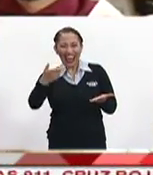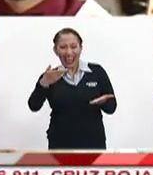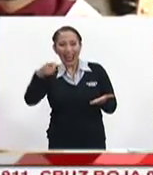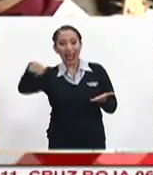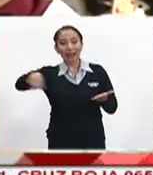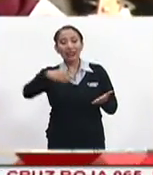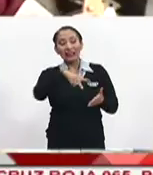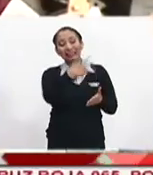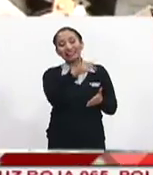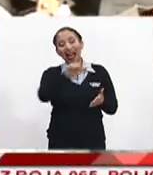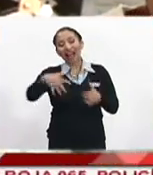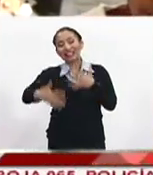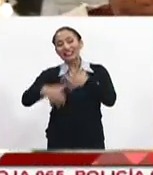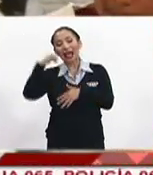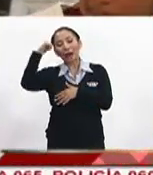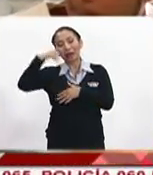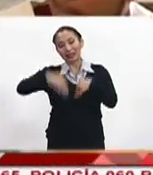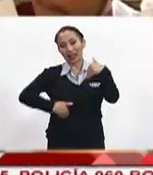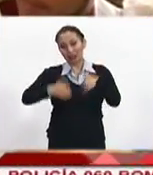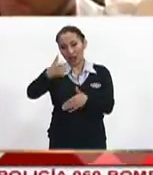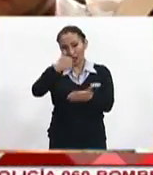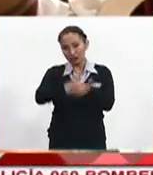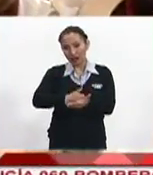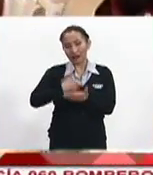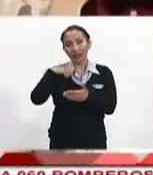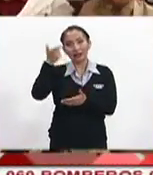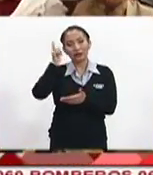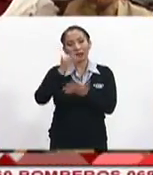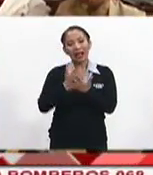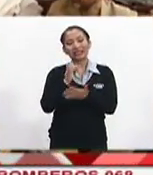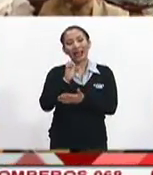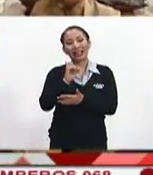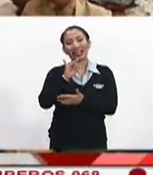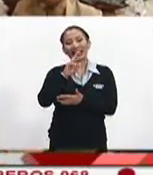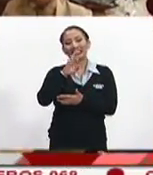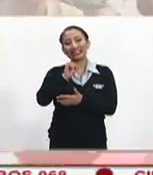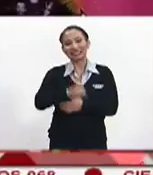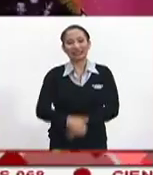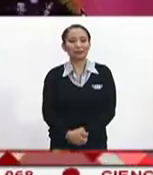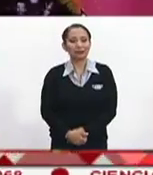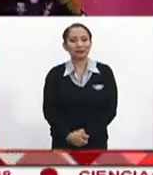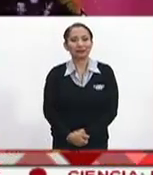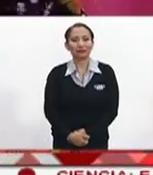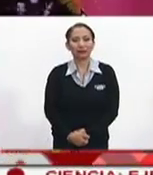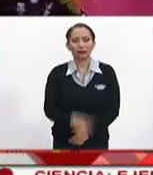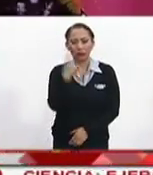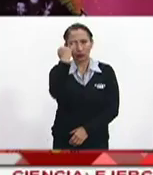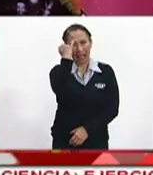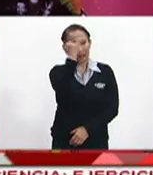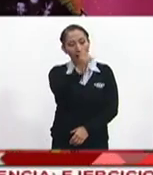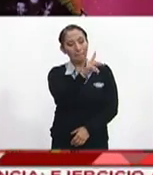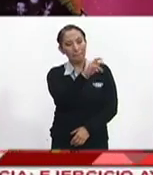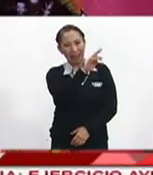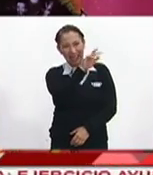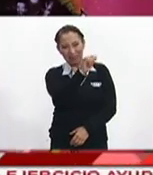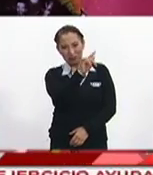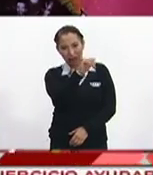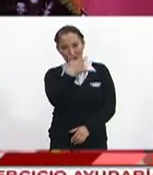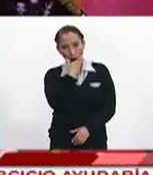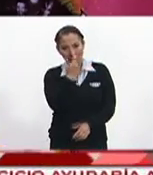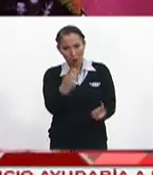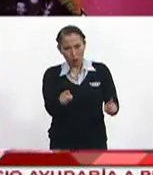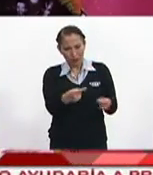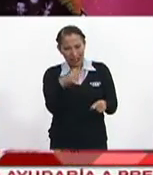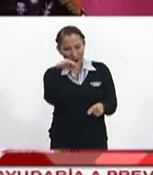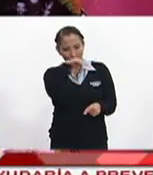presentará del 13 al 15 de abril en el Teatro de la Ciudad Esperanza Iris. Una de las ideas de Pérez Prado fue